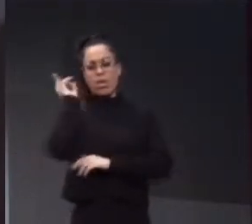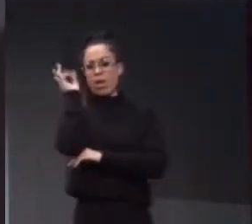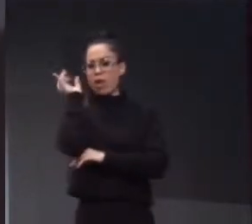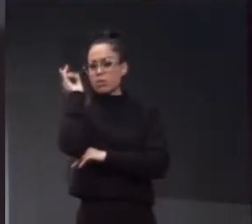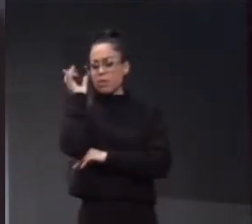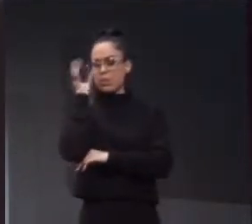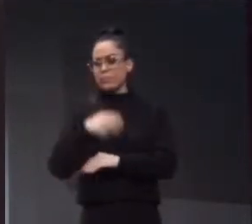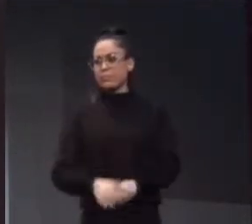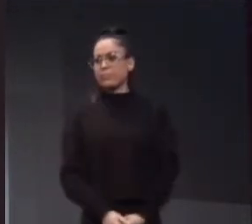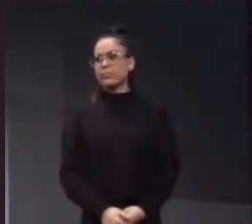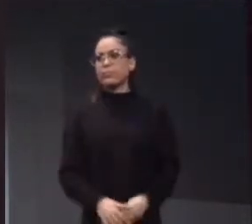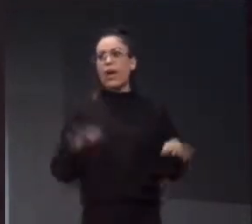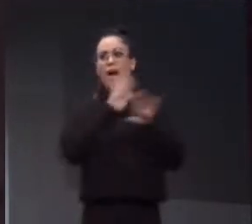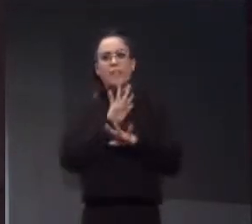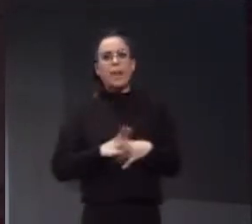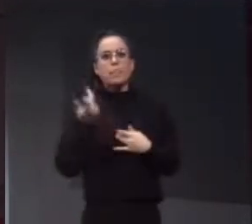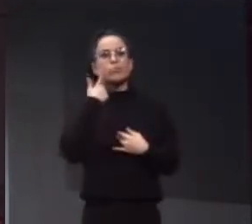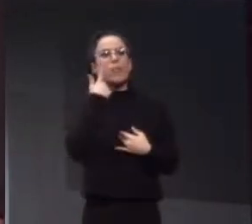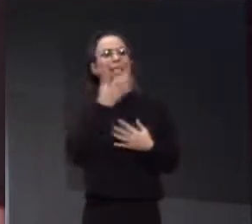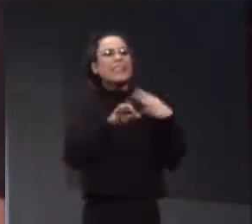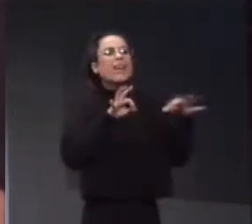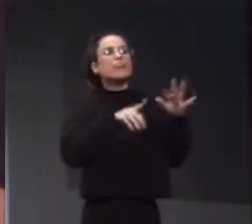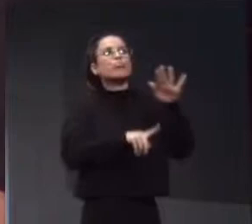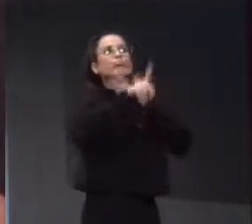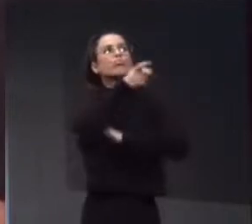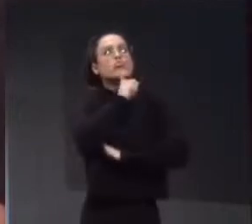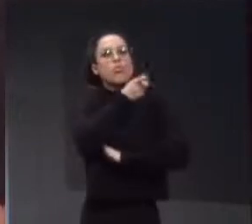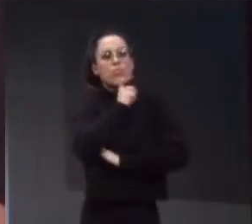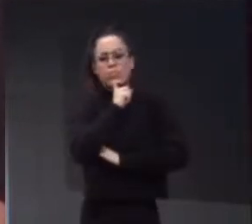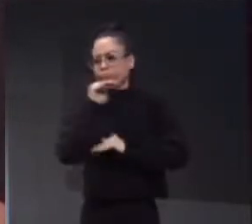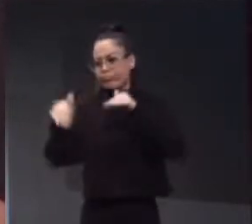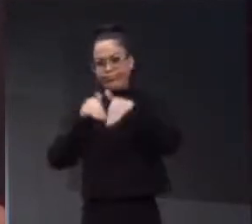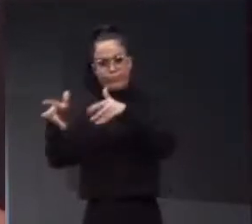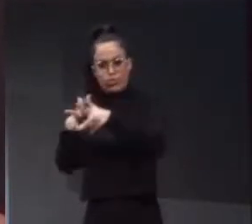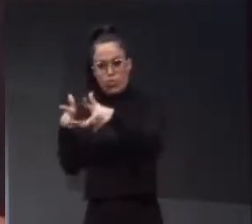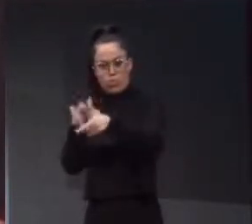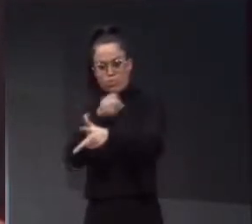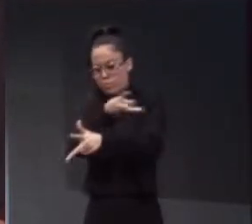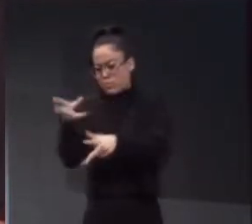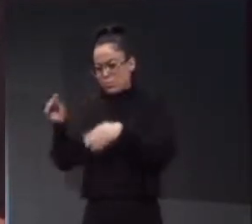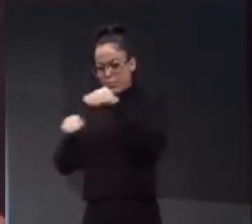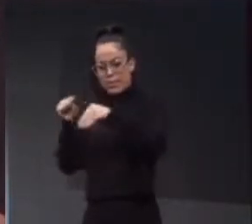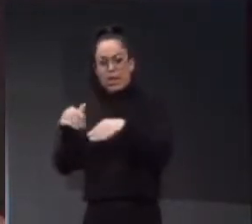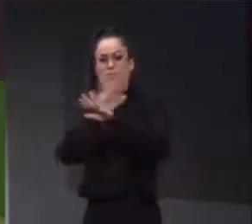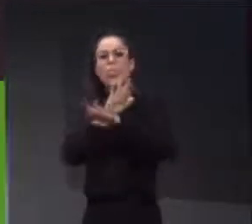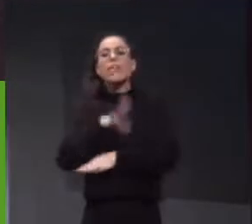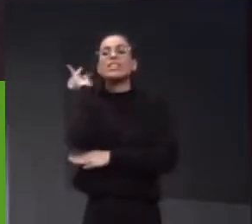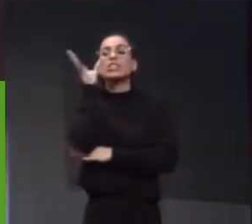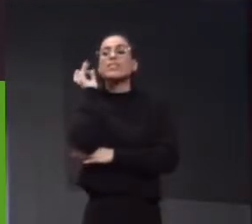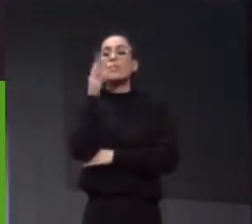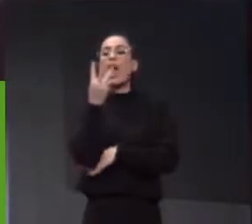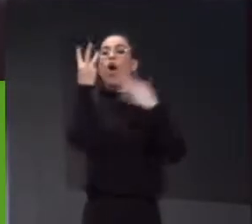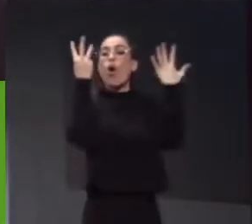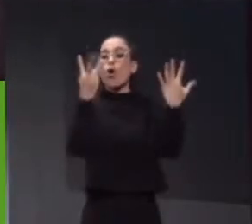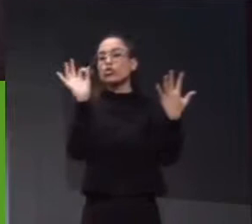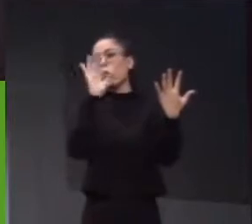la evolución del teatro pues hay esa asamblea escoge a ocho socios 8